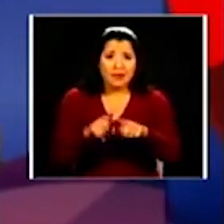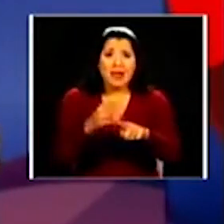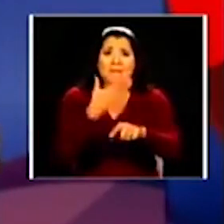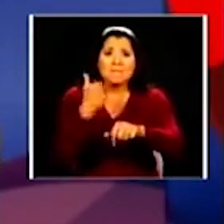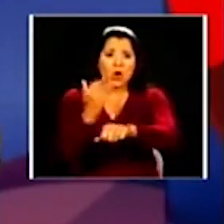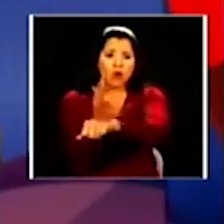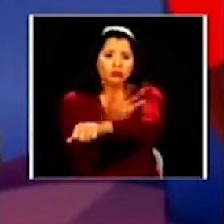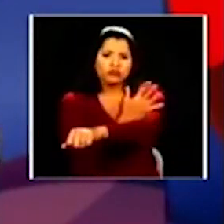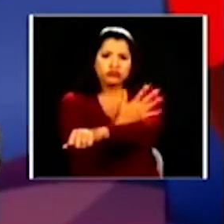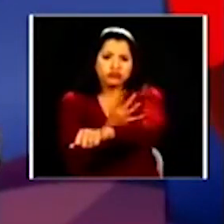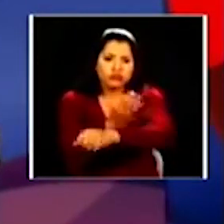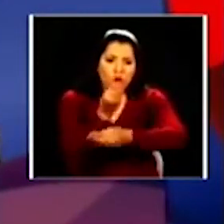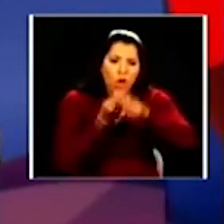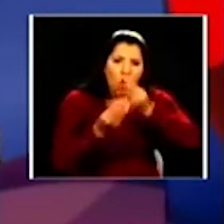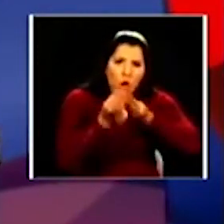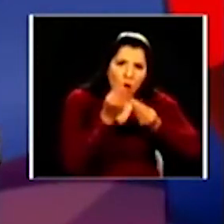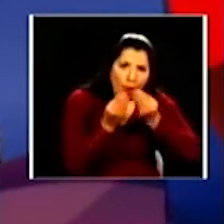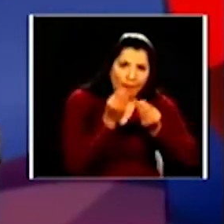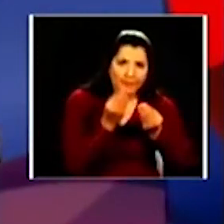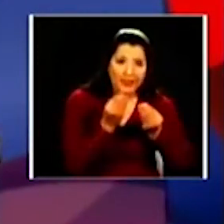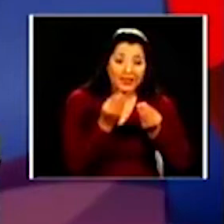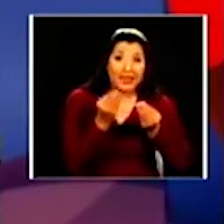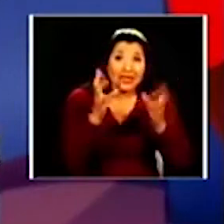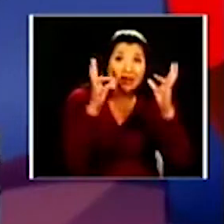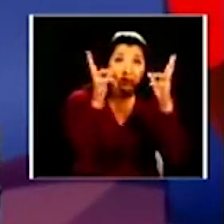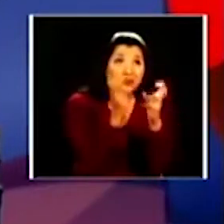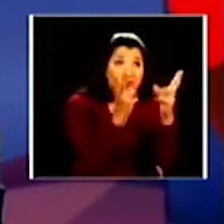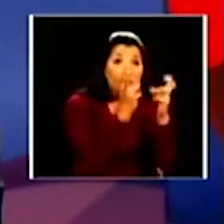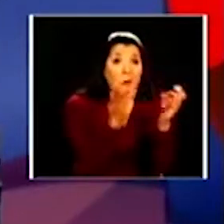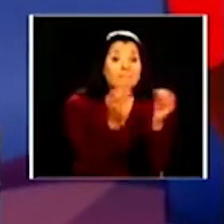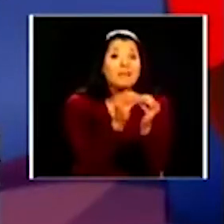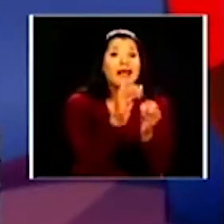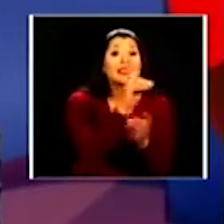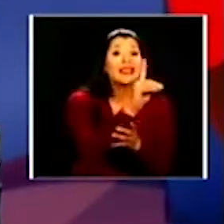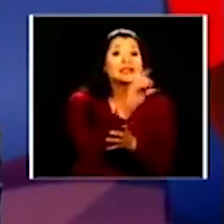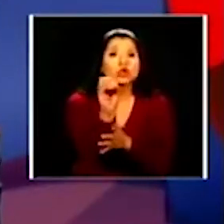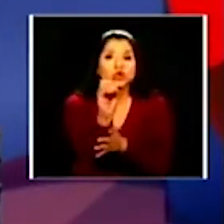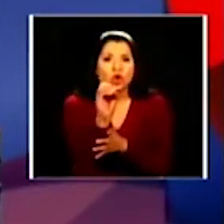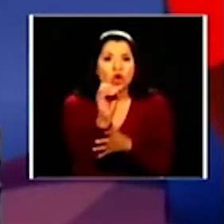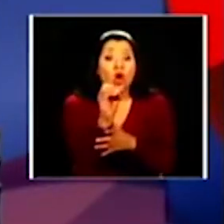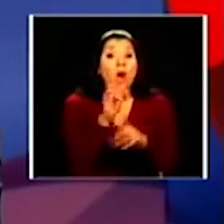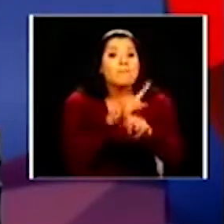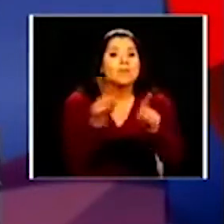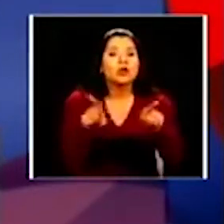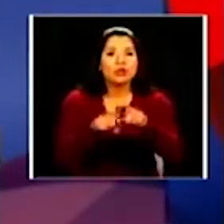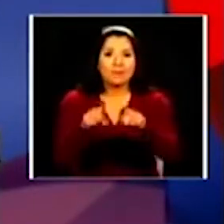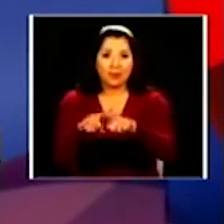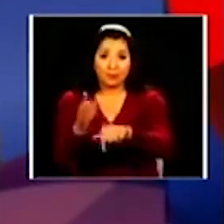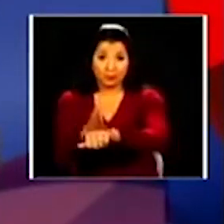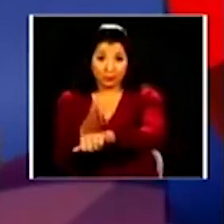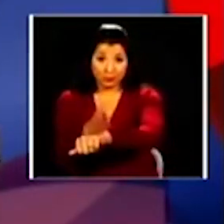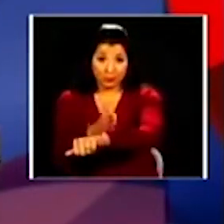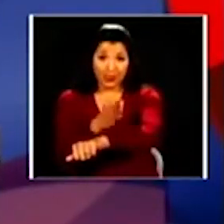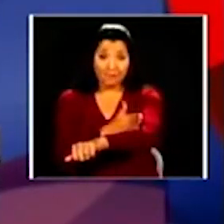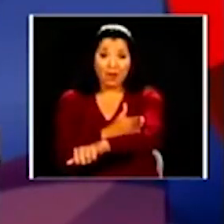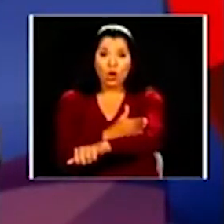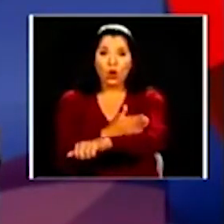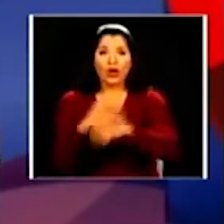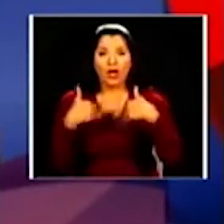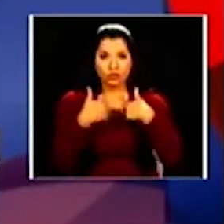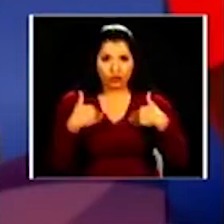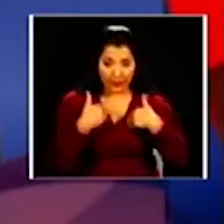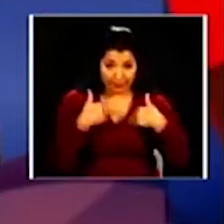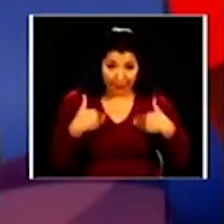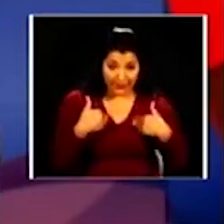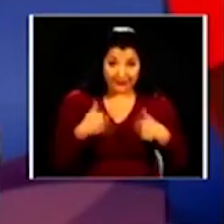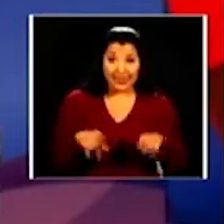más dióxido de carbono, pero también mejoran la alimentación de los animales. También trabajar con el sector ganadero en el tema de